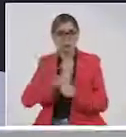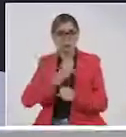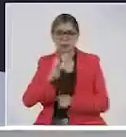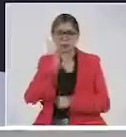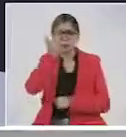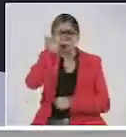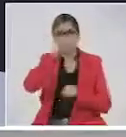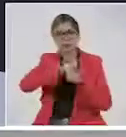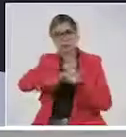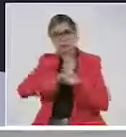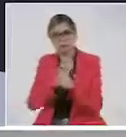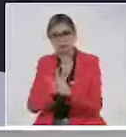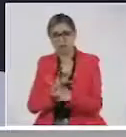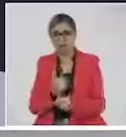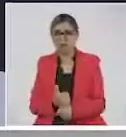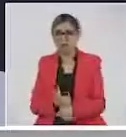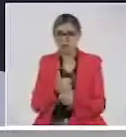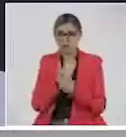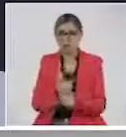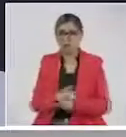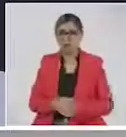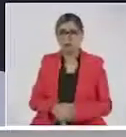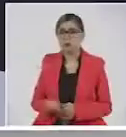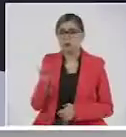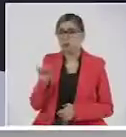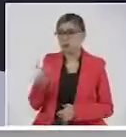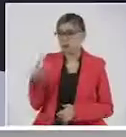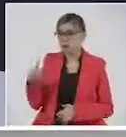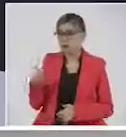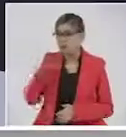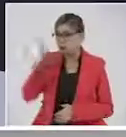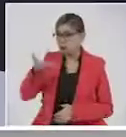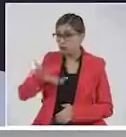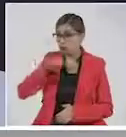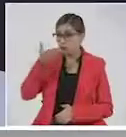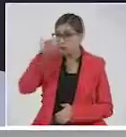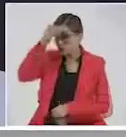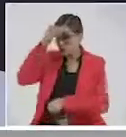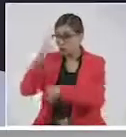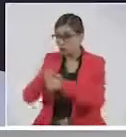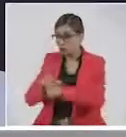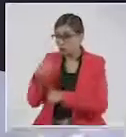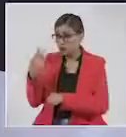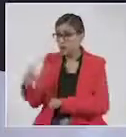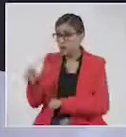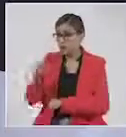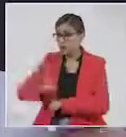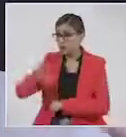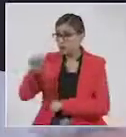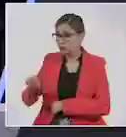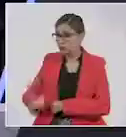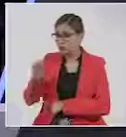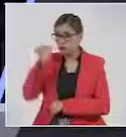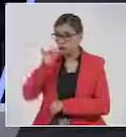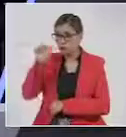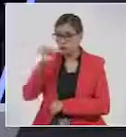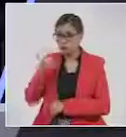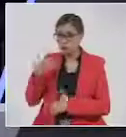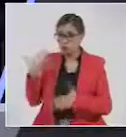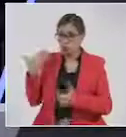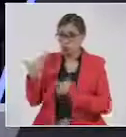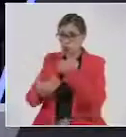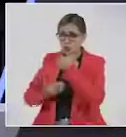de la pandemia. Sí, una tradición emblemática, ¿no?, del municipio de Tonalá. Y que sin duda pues son